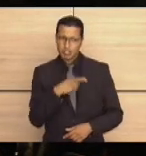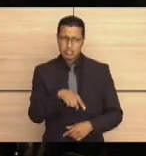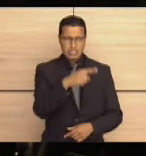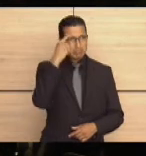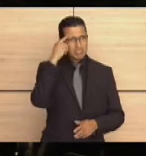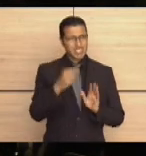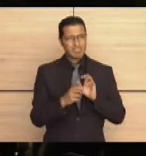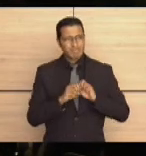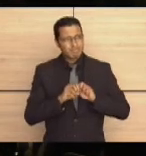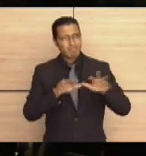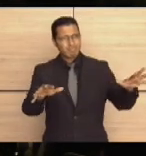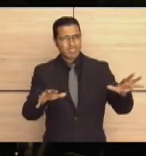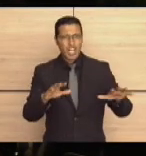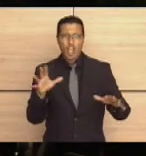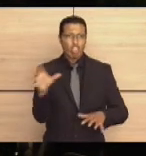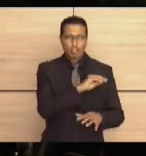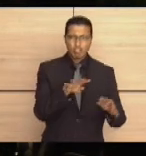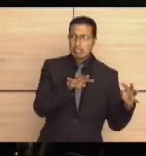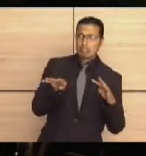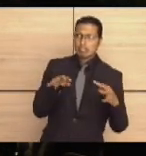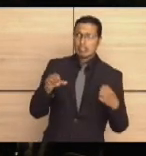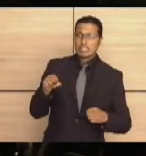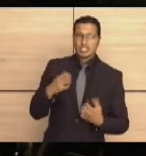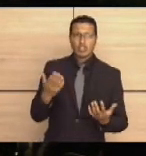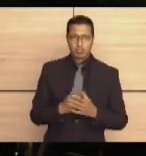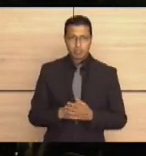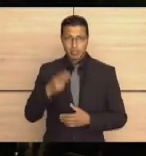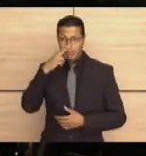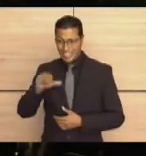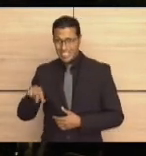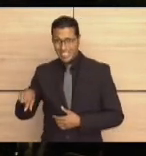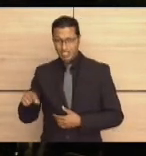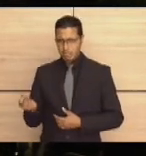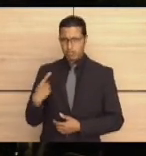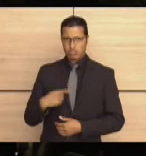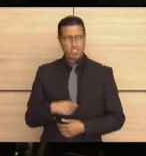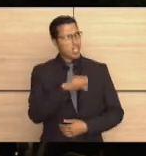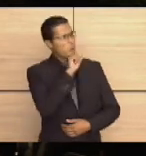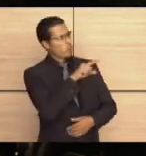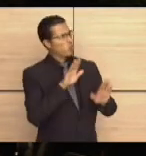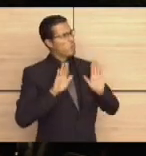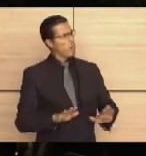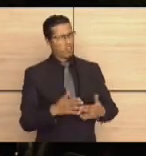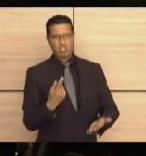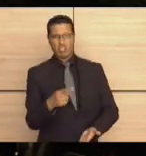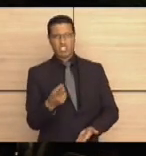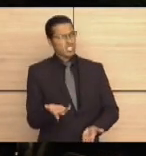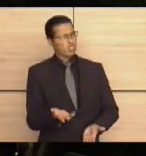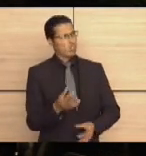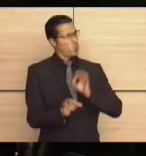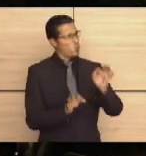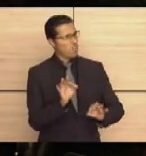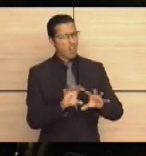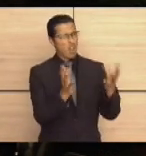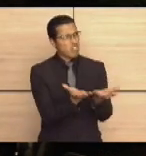escuche realmente? Mi hija me preguntaba, ¿qué es un paro? ¿Cómo no vamos al colegio hoy para cambiar el planeta, para